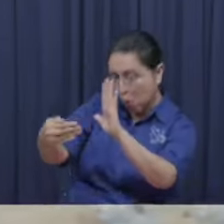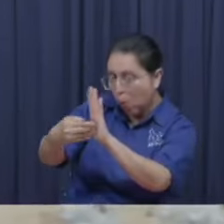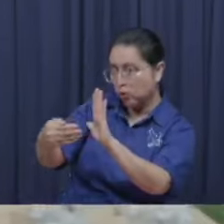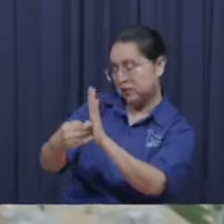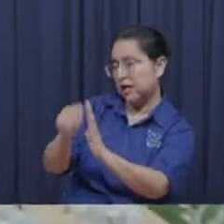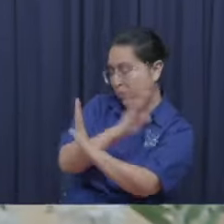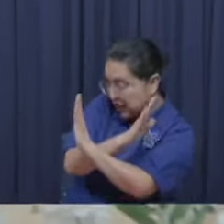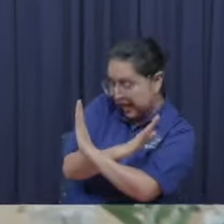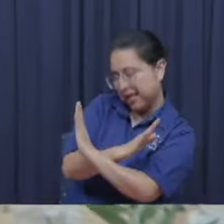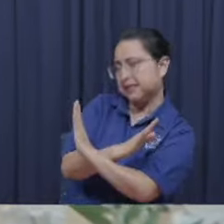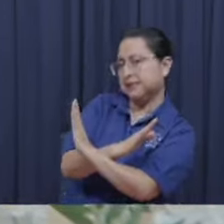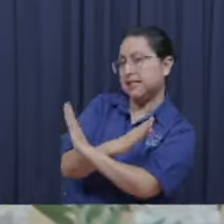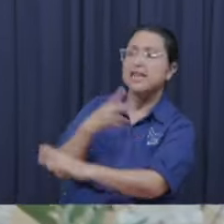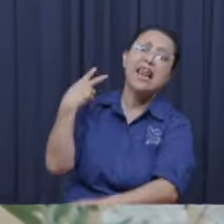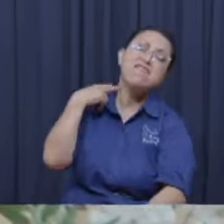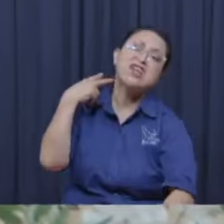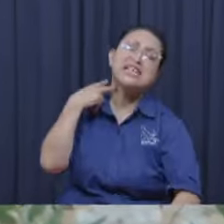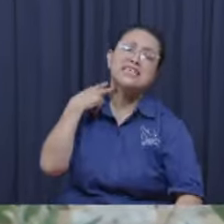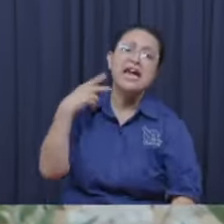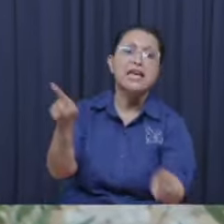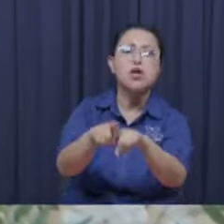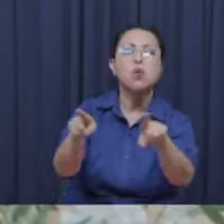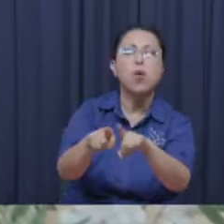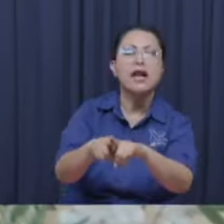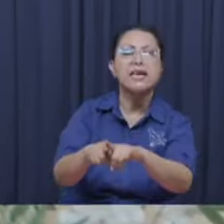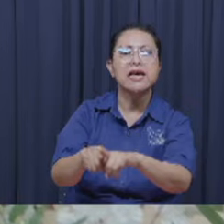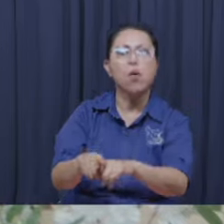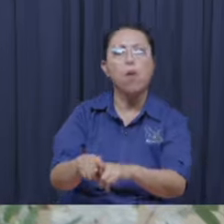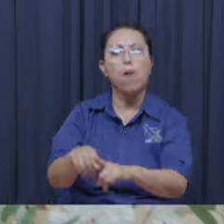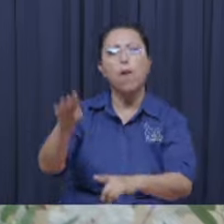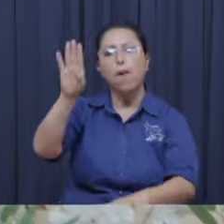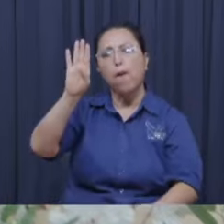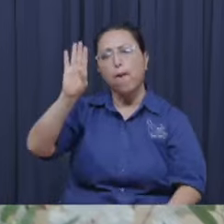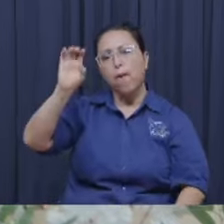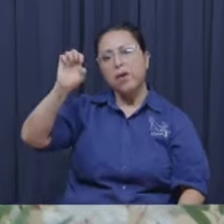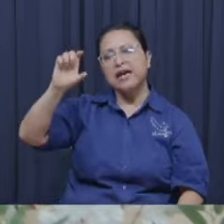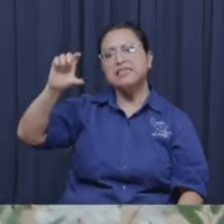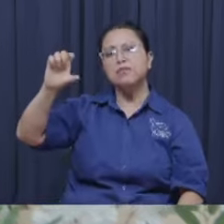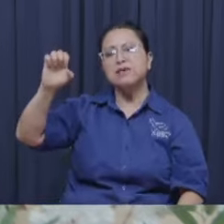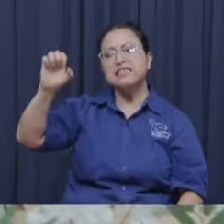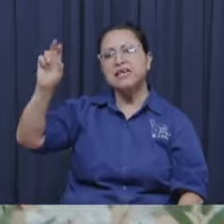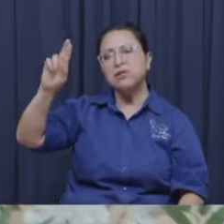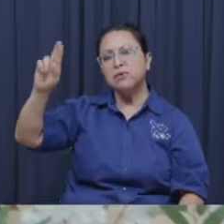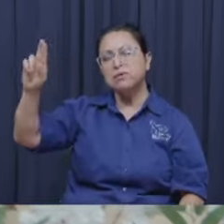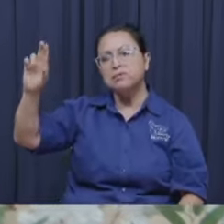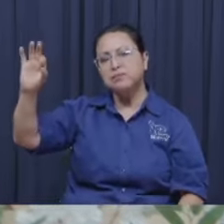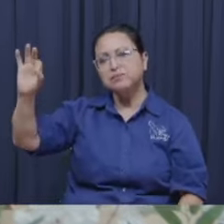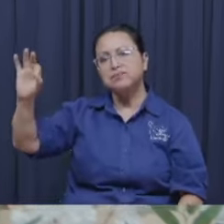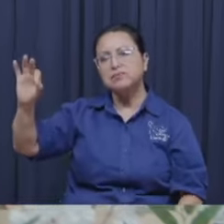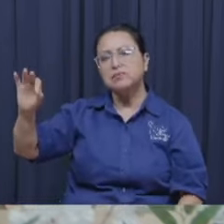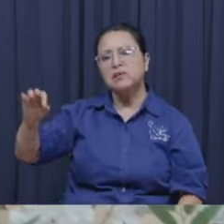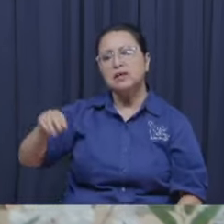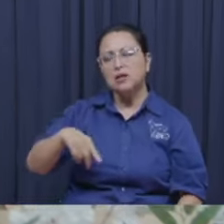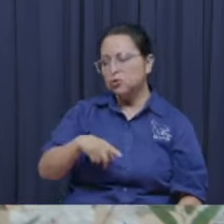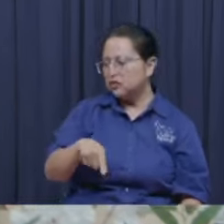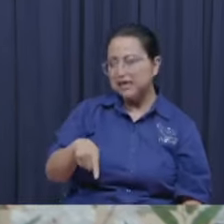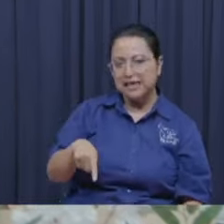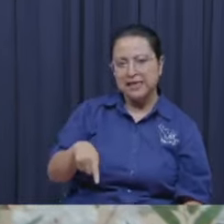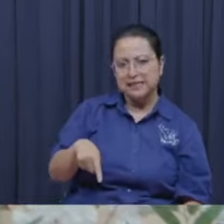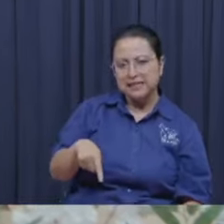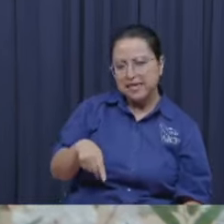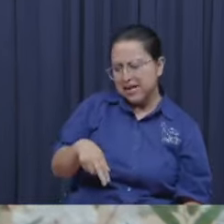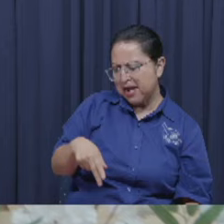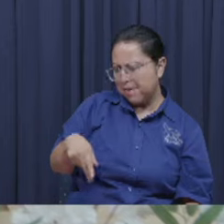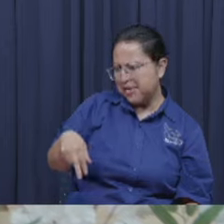y la violencia, tienen que ser como becerros. Van a pasar en medio de todos esos